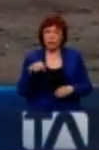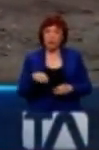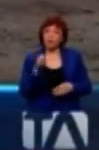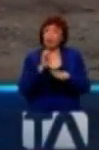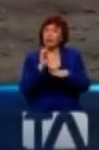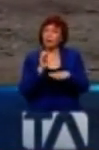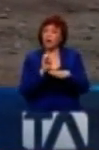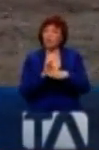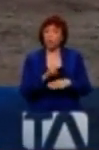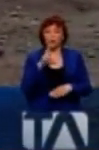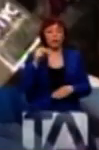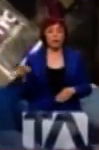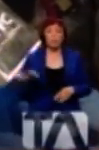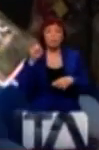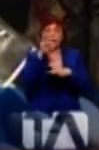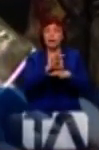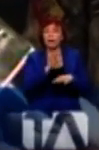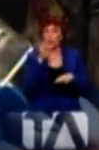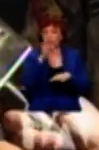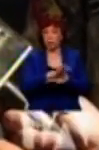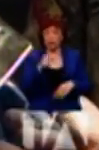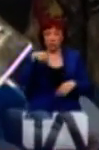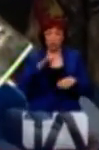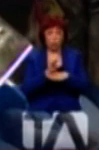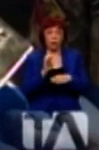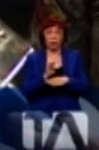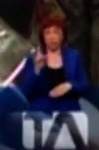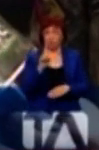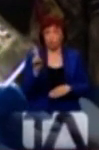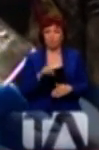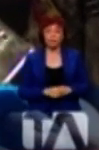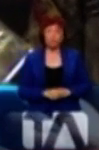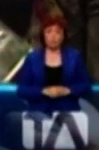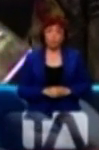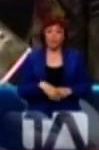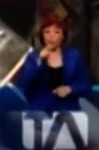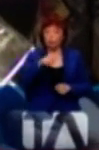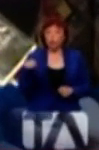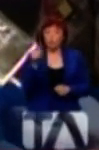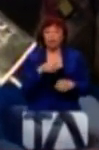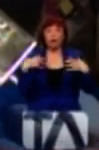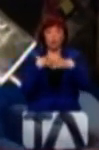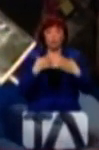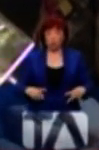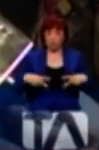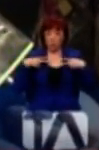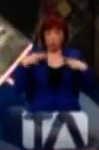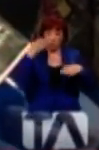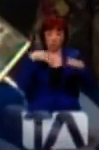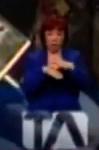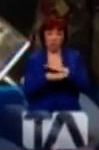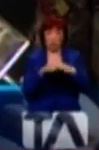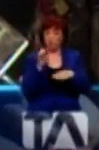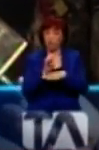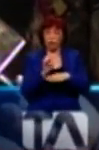evitar el ingreso del virus al país. Agrocalidad puso en vigencia la prohibición del ingreso de animales vivos y derivados